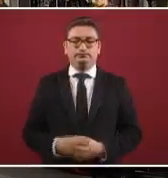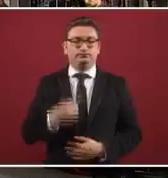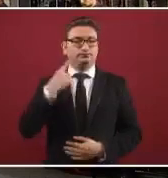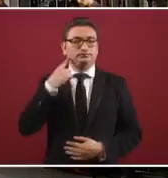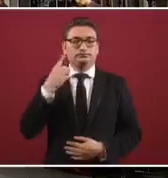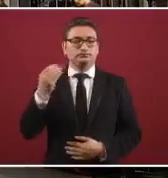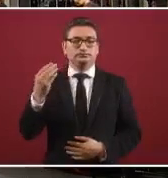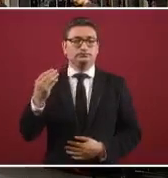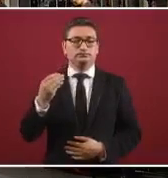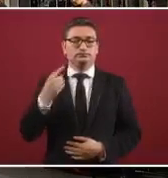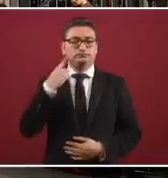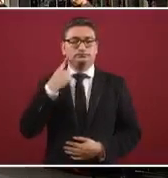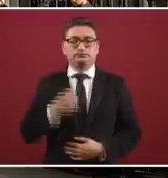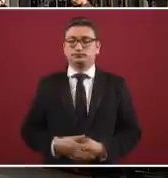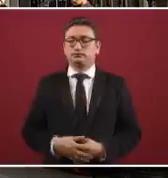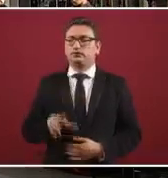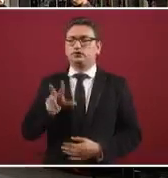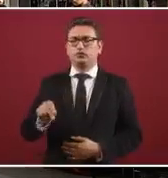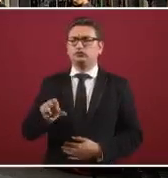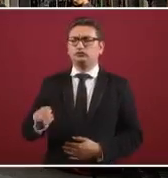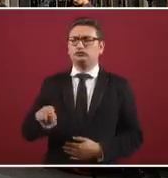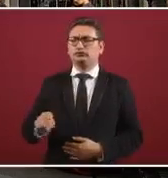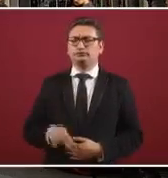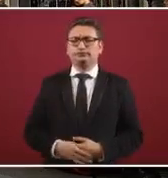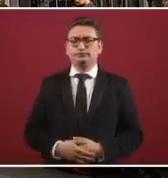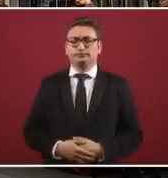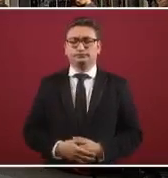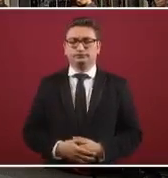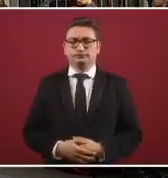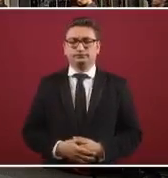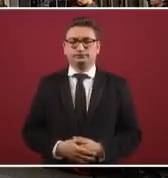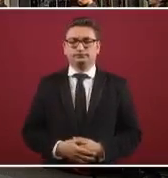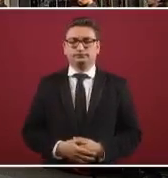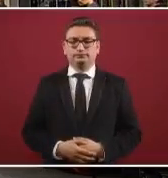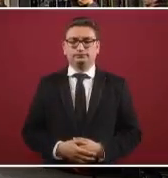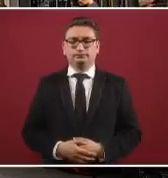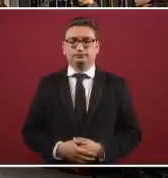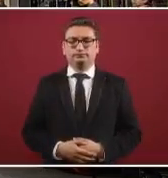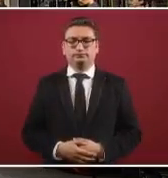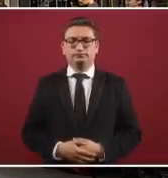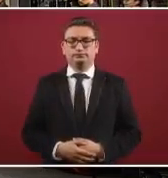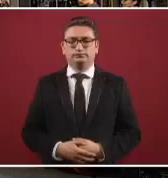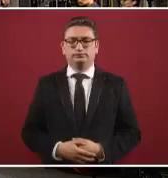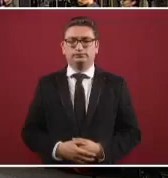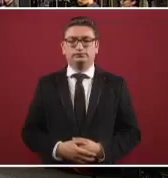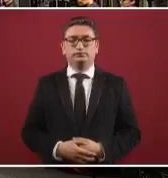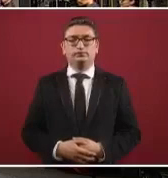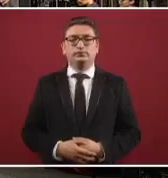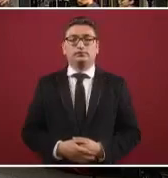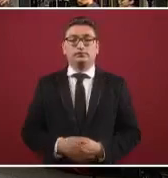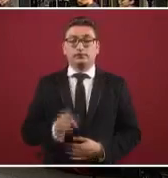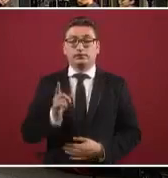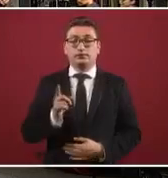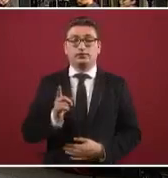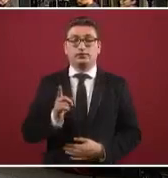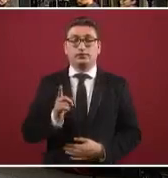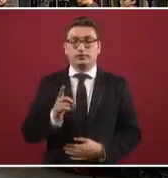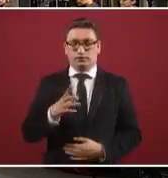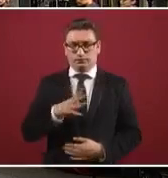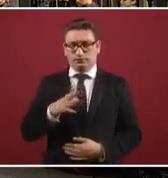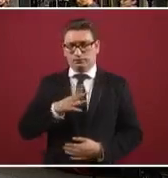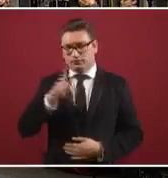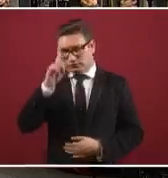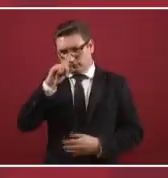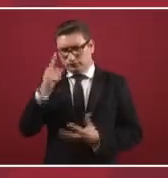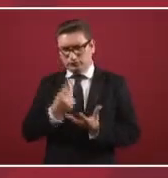El Poder Judicial y el Ejecutivo, ¿usted no está? No, no, no. ¿Quién va a acudir? Va a estar el consejero